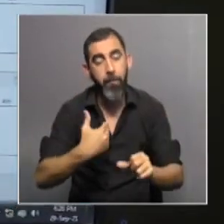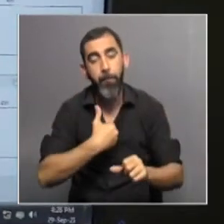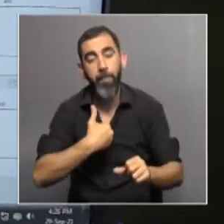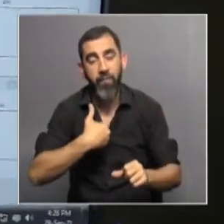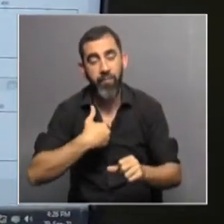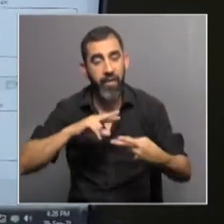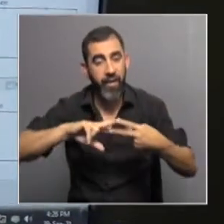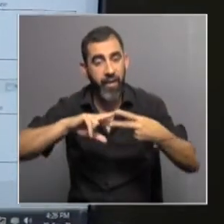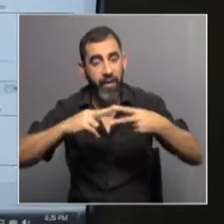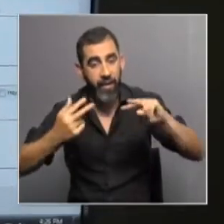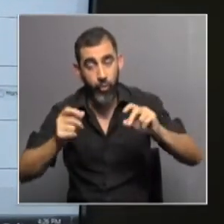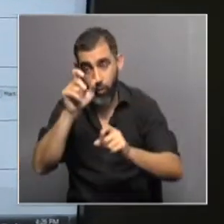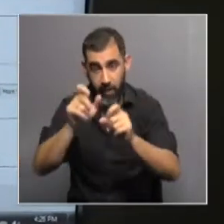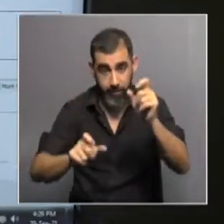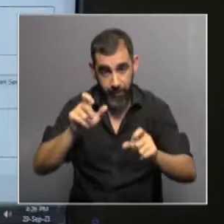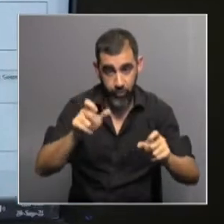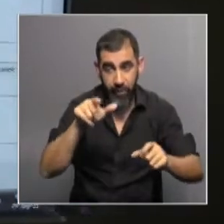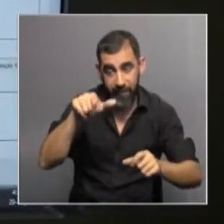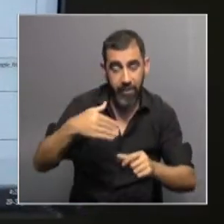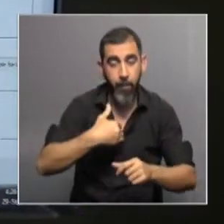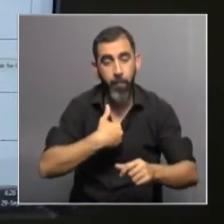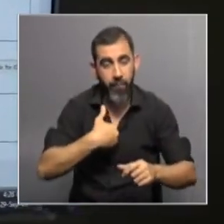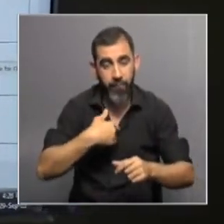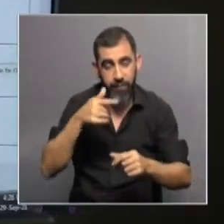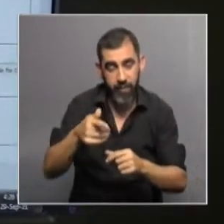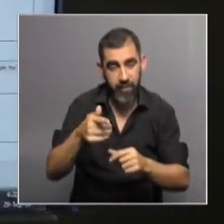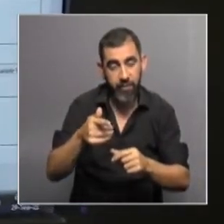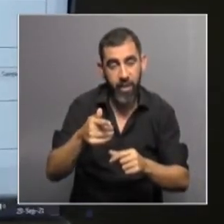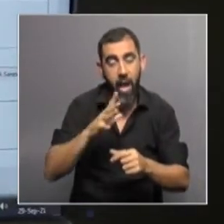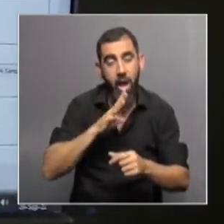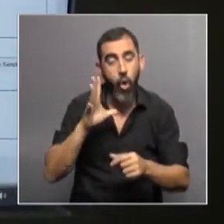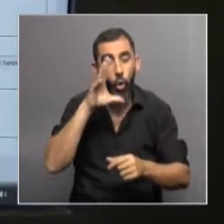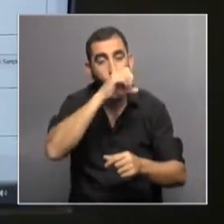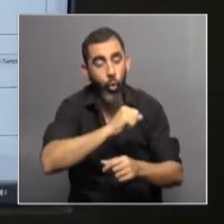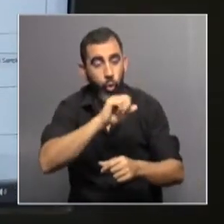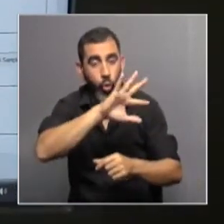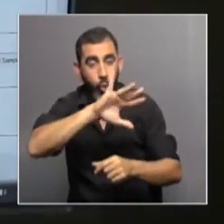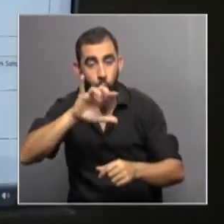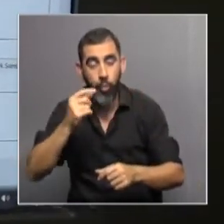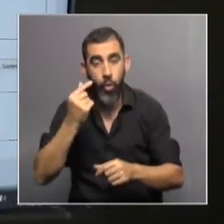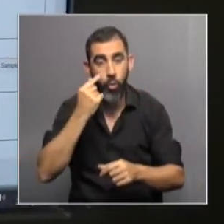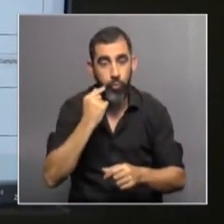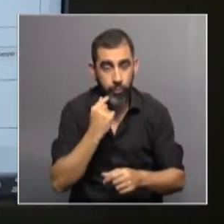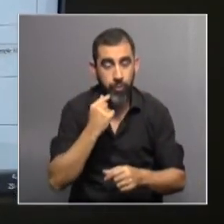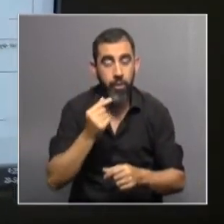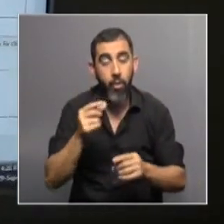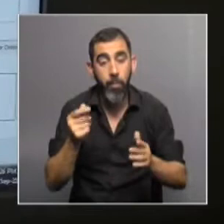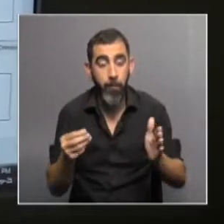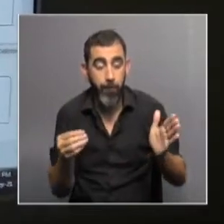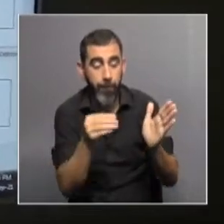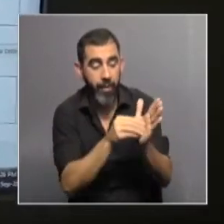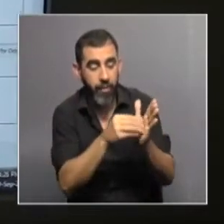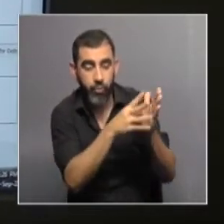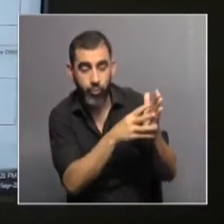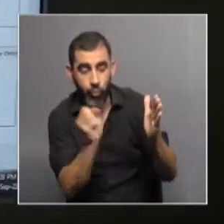genético de esa persona ese perfil genético va a estar asociado a un código alfanumérico y con un pendrive esta información